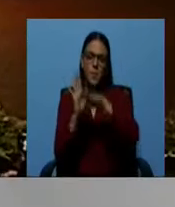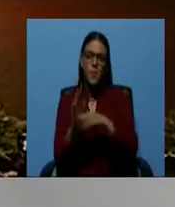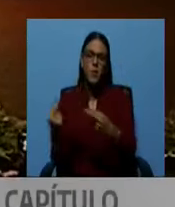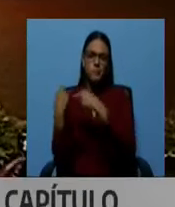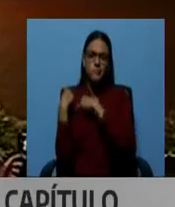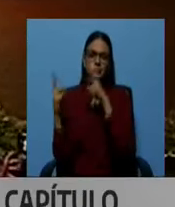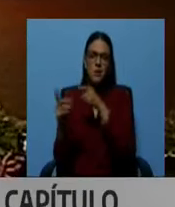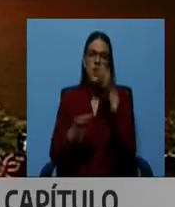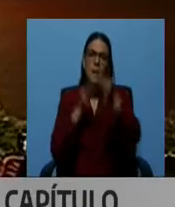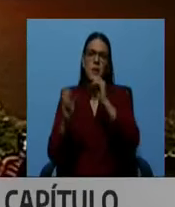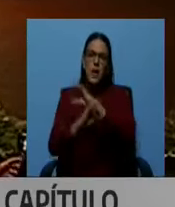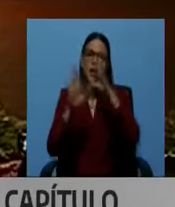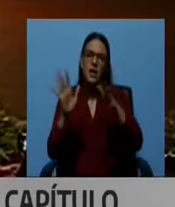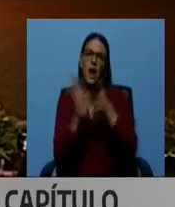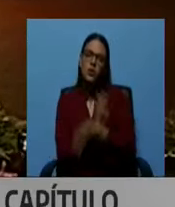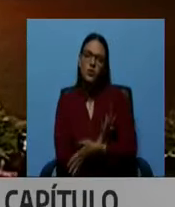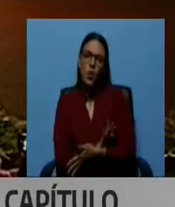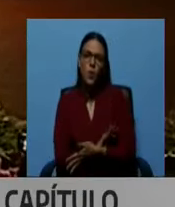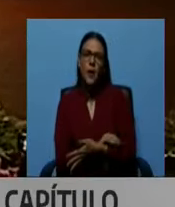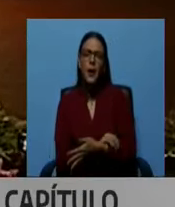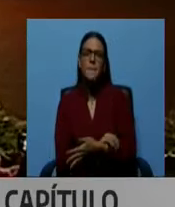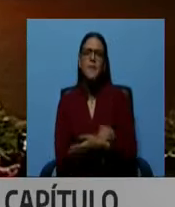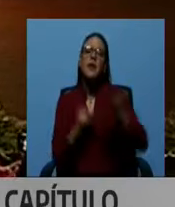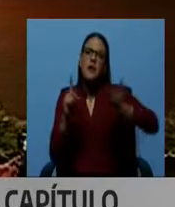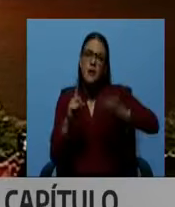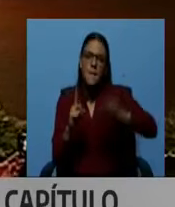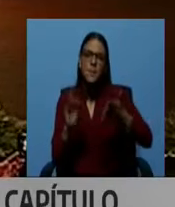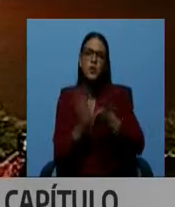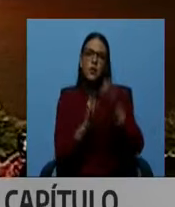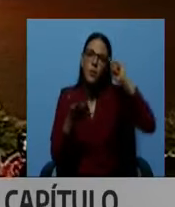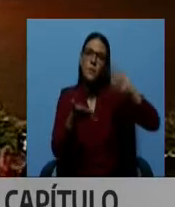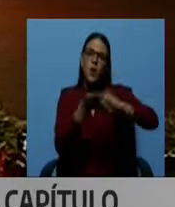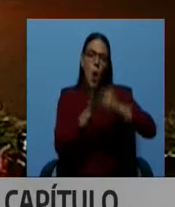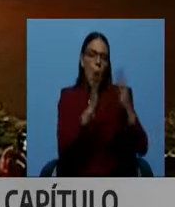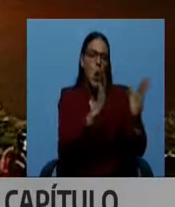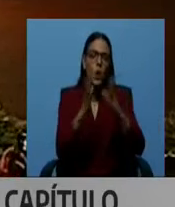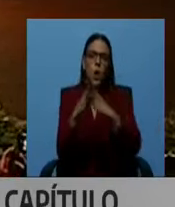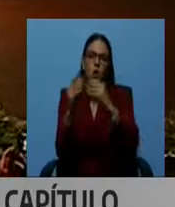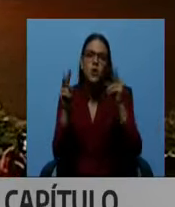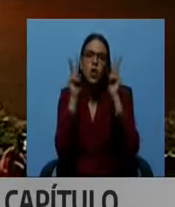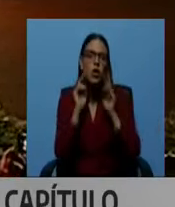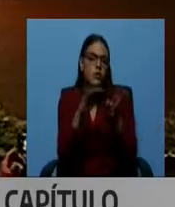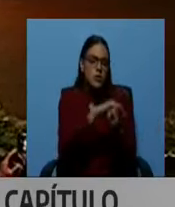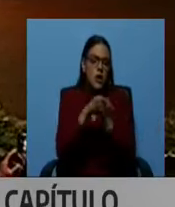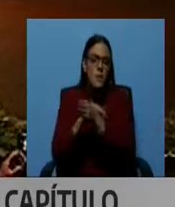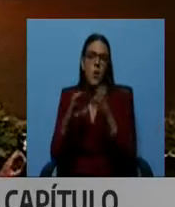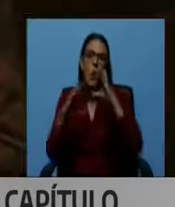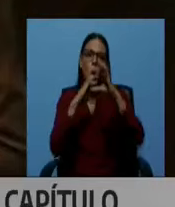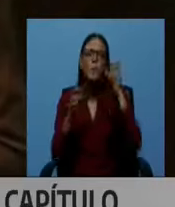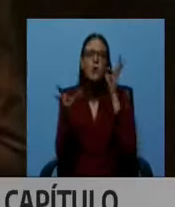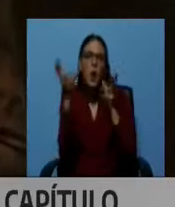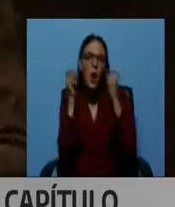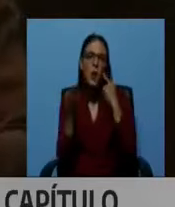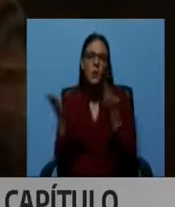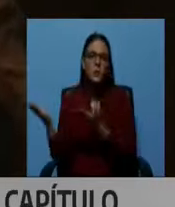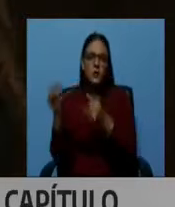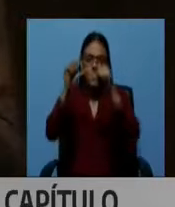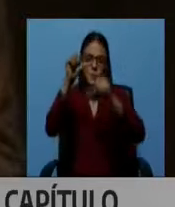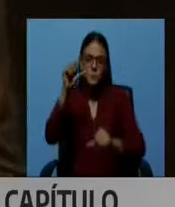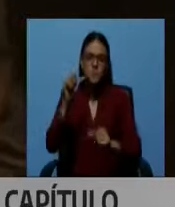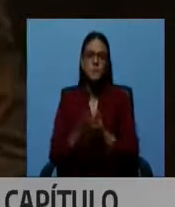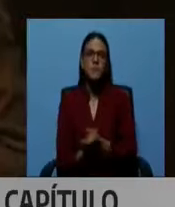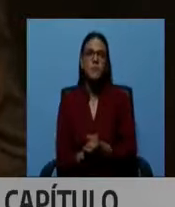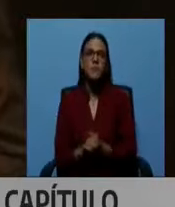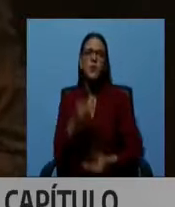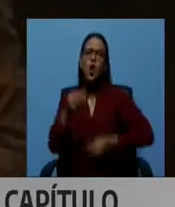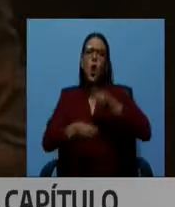está hablando justamente sobre la importancia en la organización sectorial y comunicacional. Vamos a escuchar. ¿Cómo es